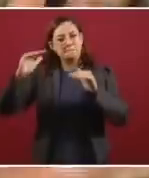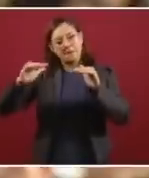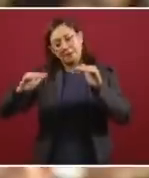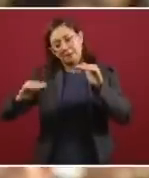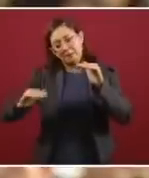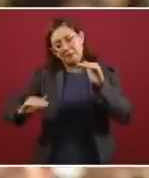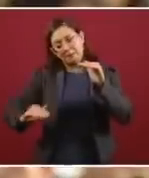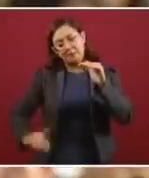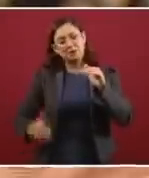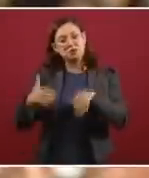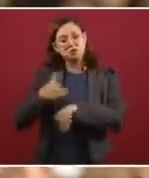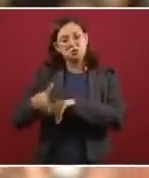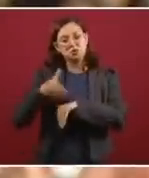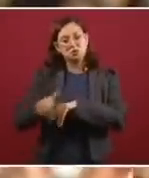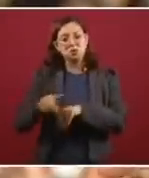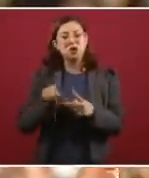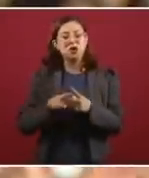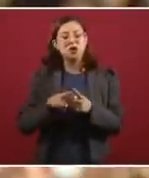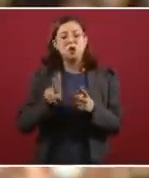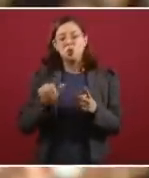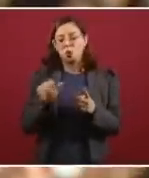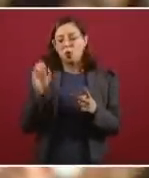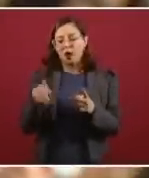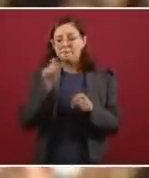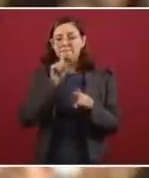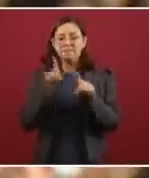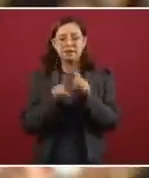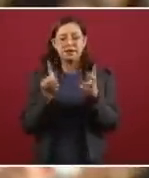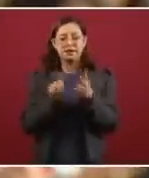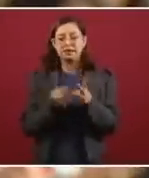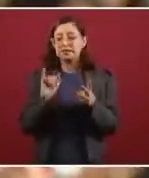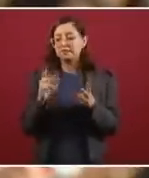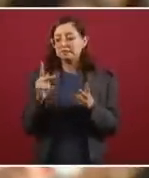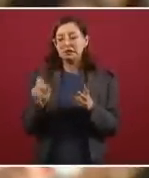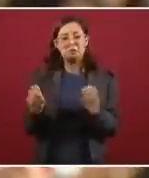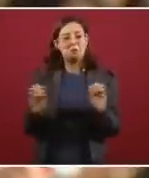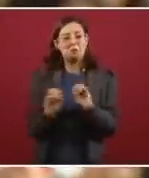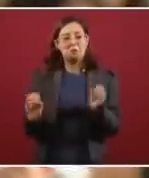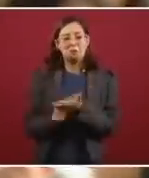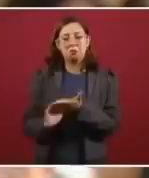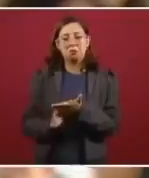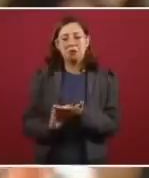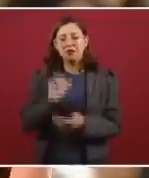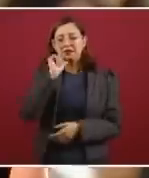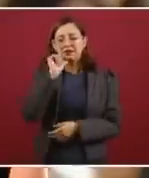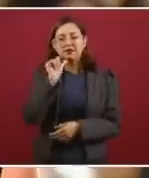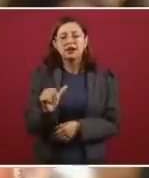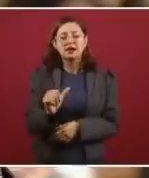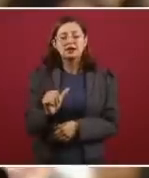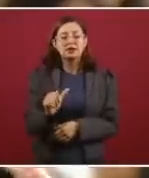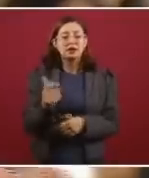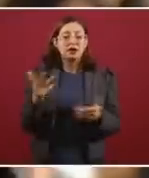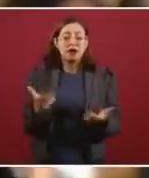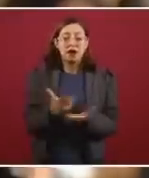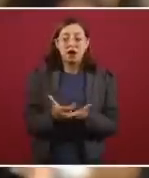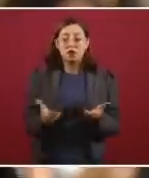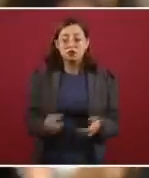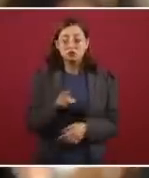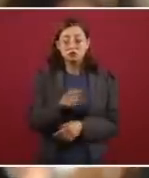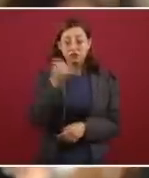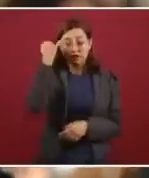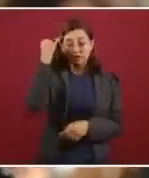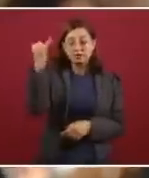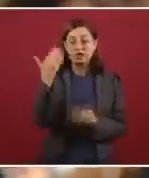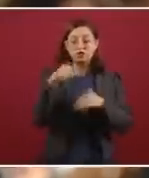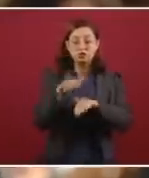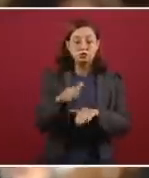se le otorga un número. La UAM también aparece en ese rango, el IPN no aparece. Más allá de estas ideas que usted tiene sobre la educación